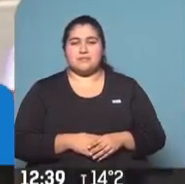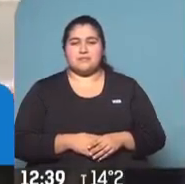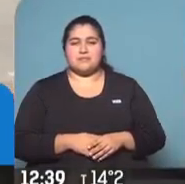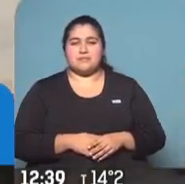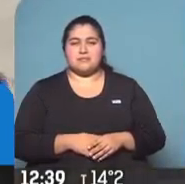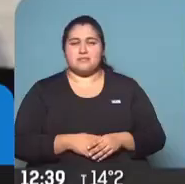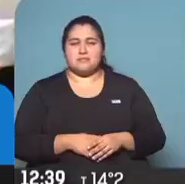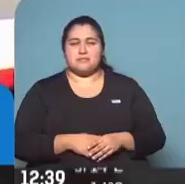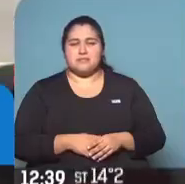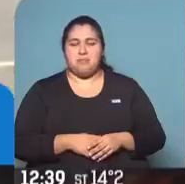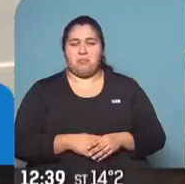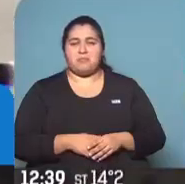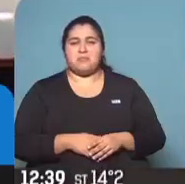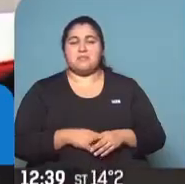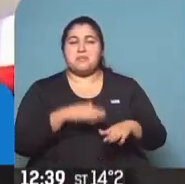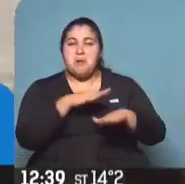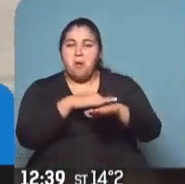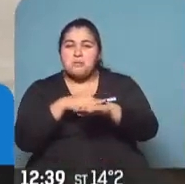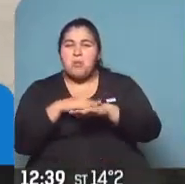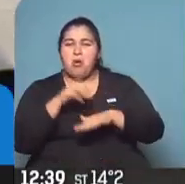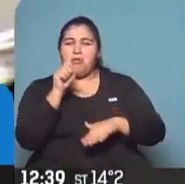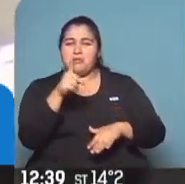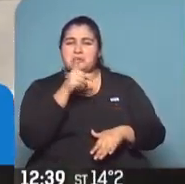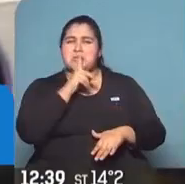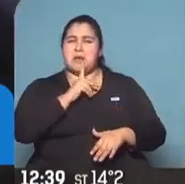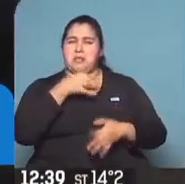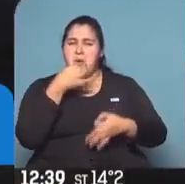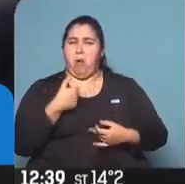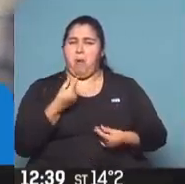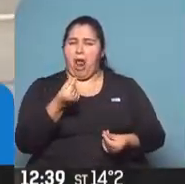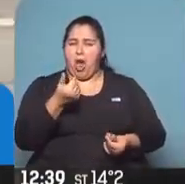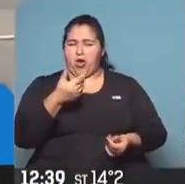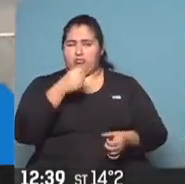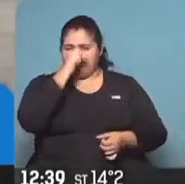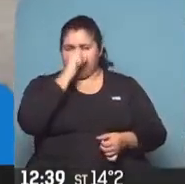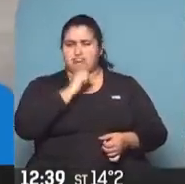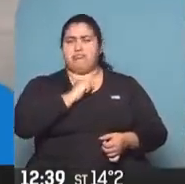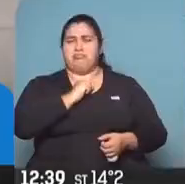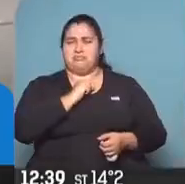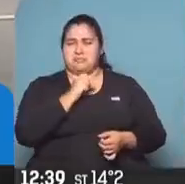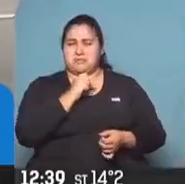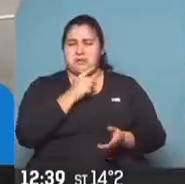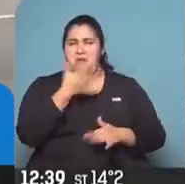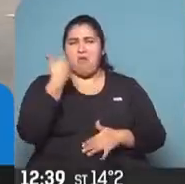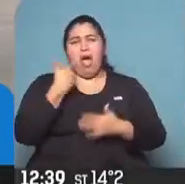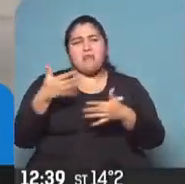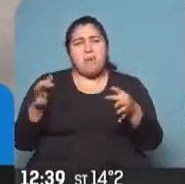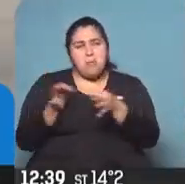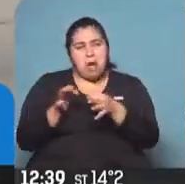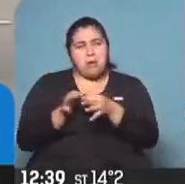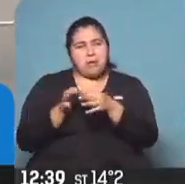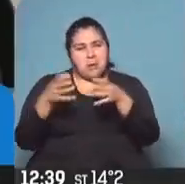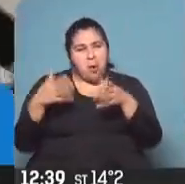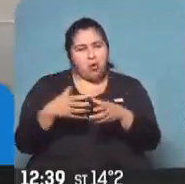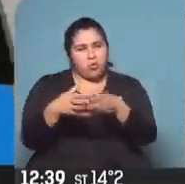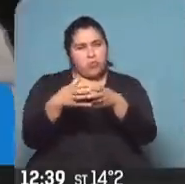con determinación en el mismo sentido que mantuvimos nuestros seres de malvinas con